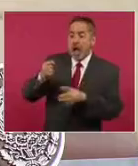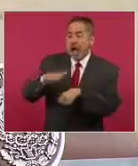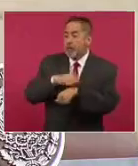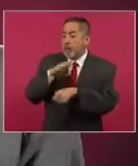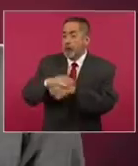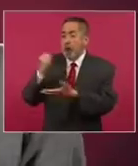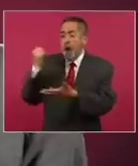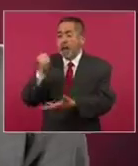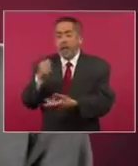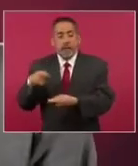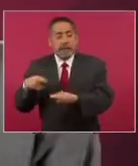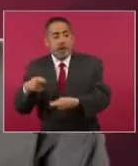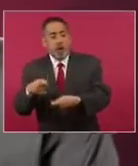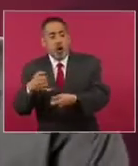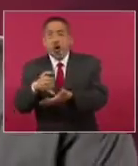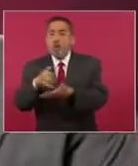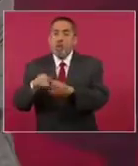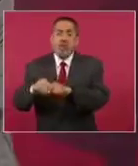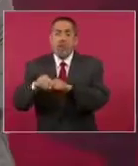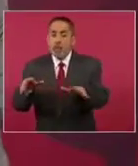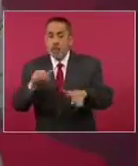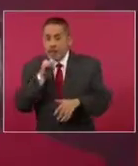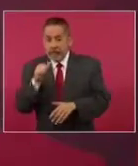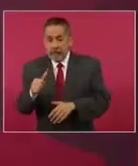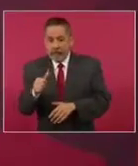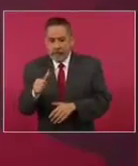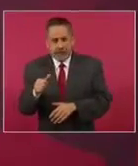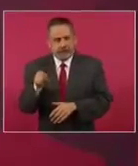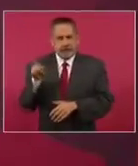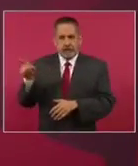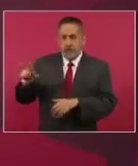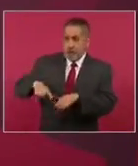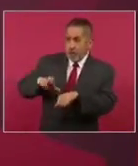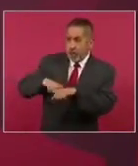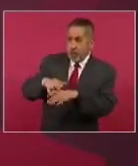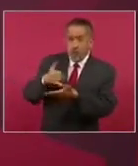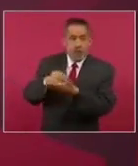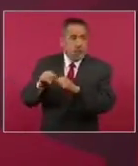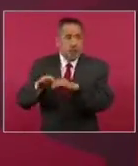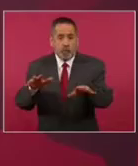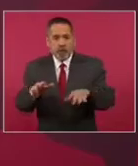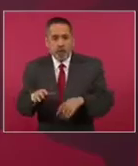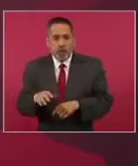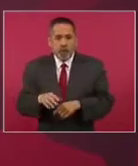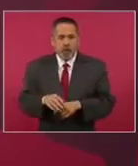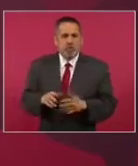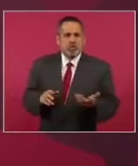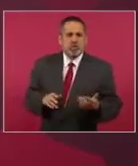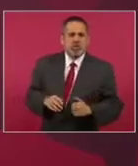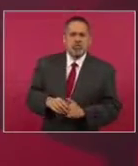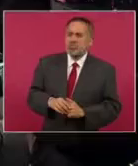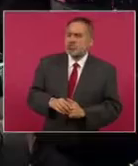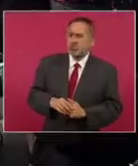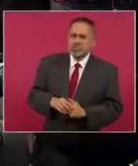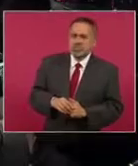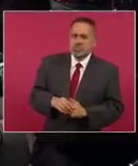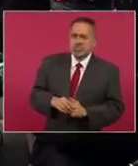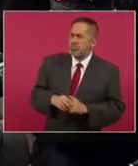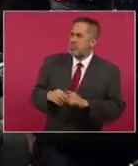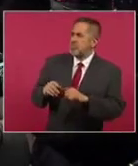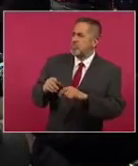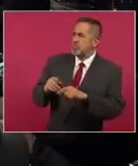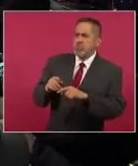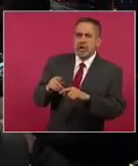o no se publica por el ejecutivo se puede gobernar con el